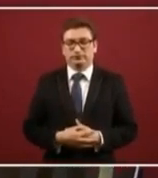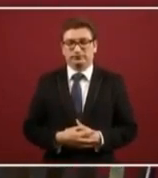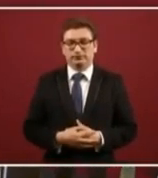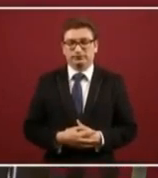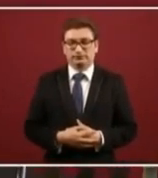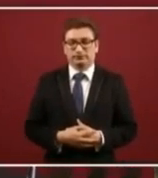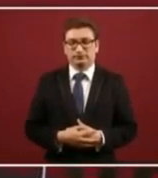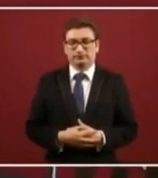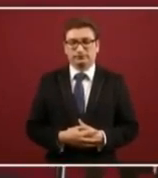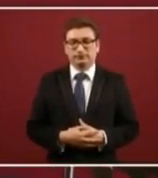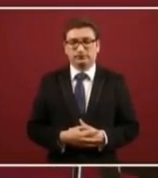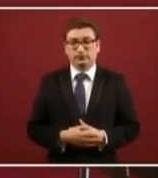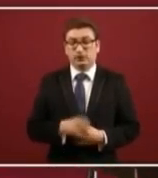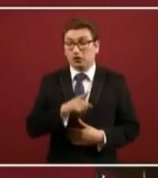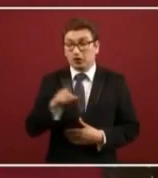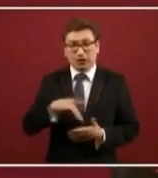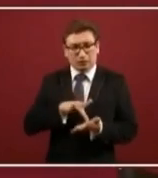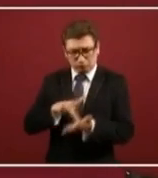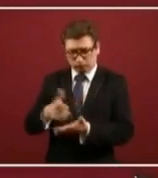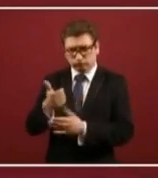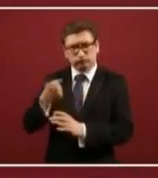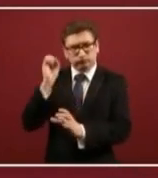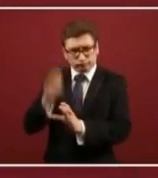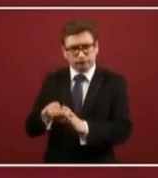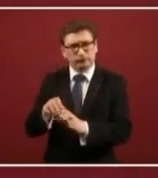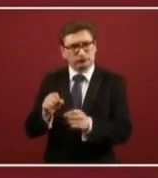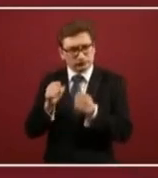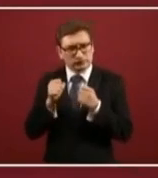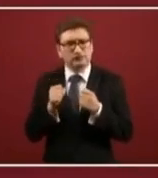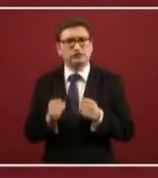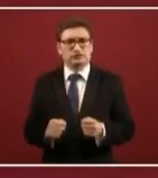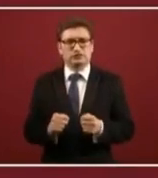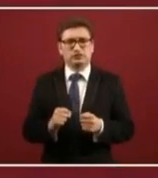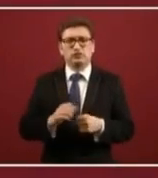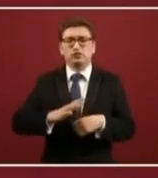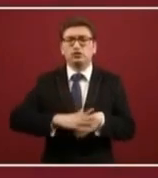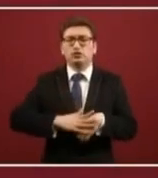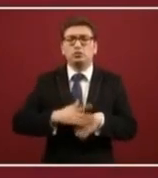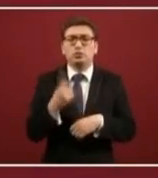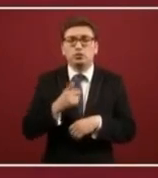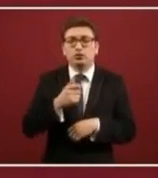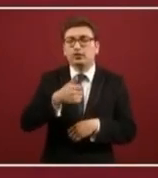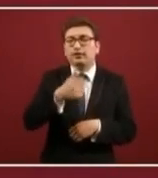motivo para que no les llegue el apoyo porque va personalizado.